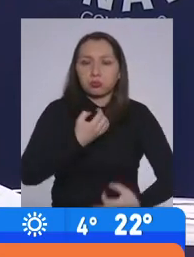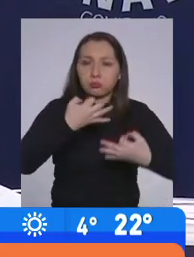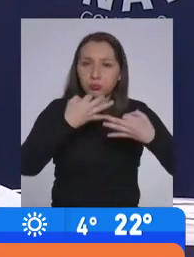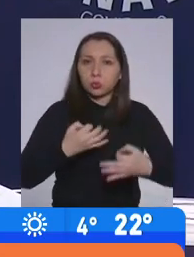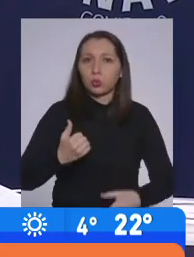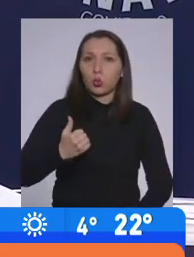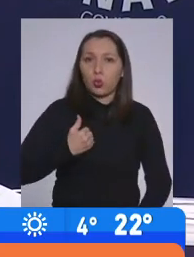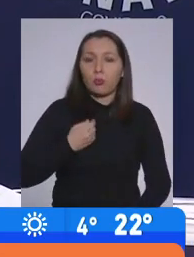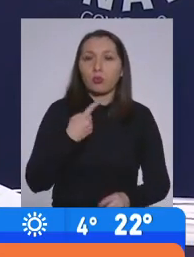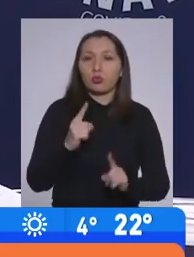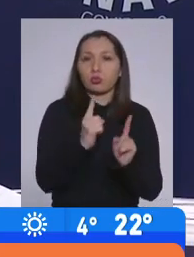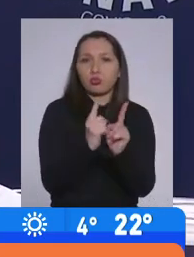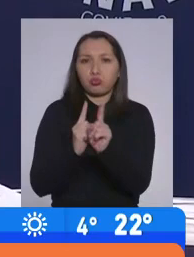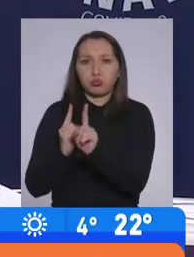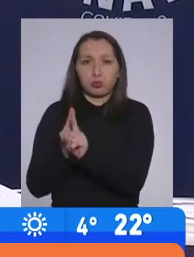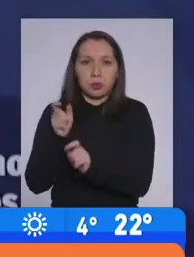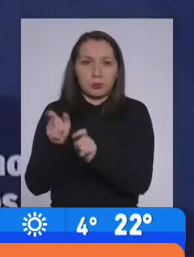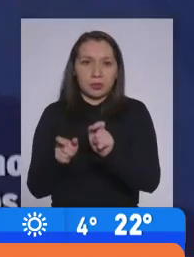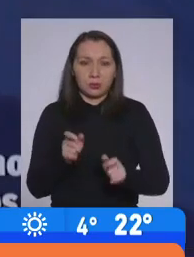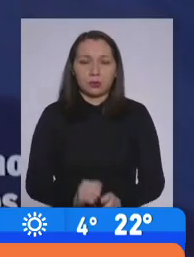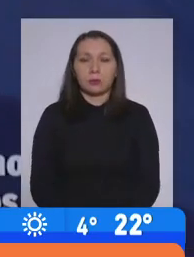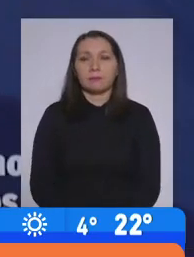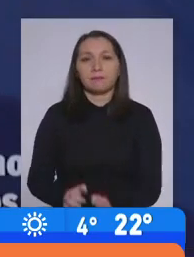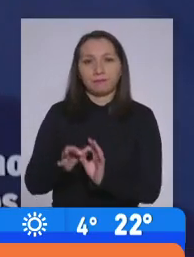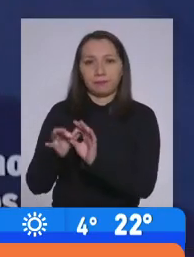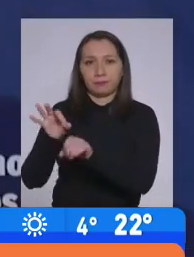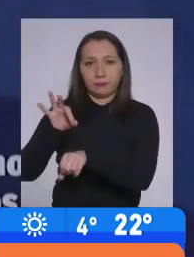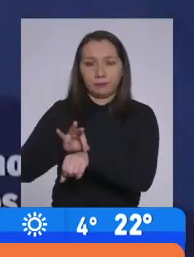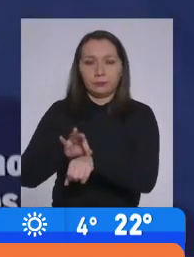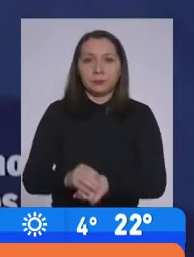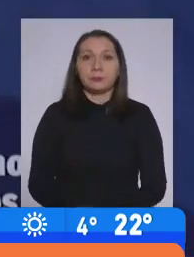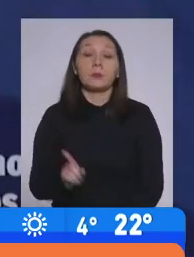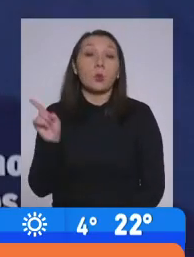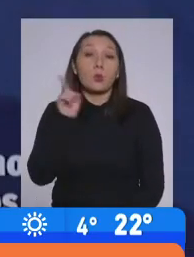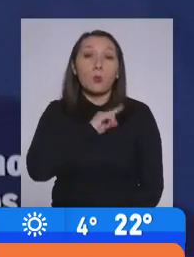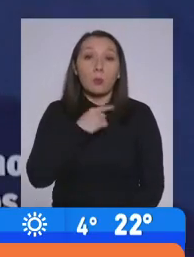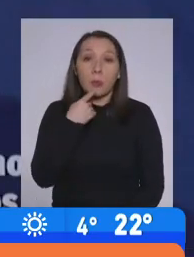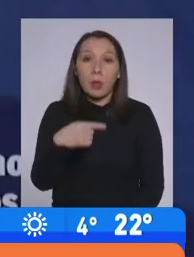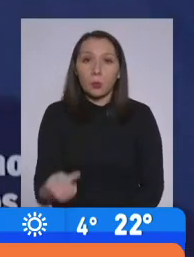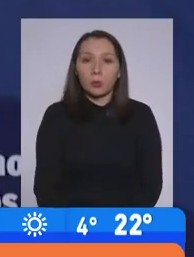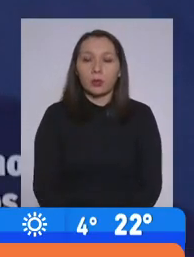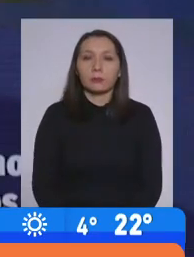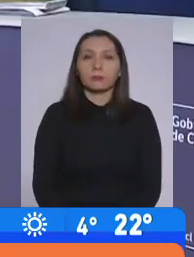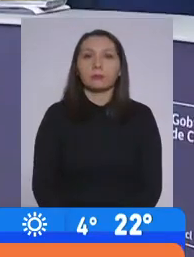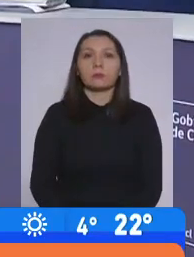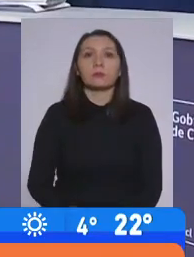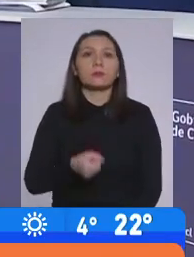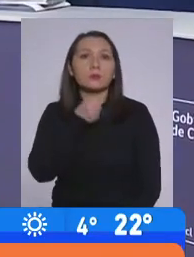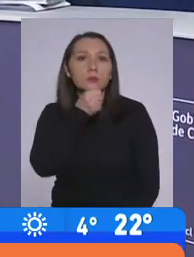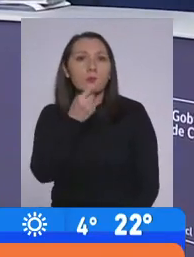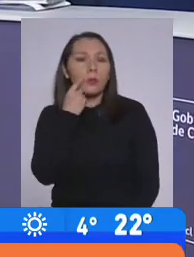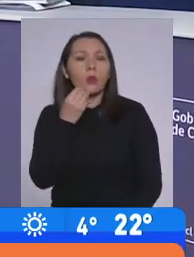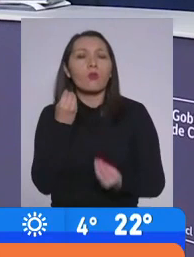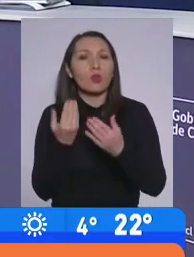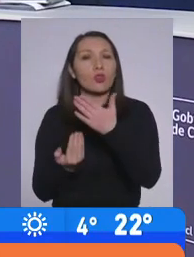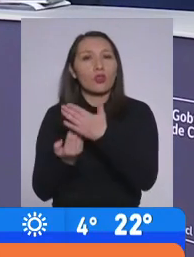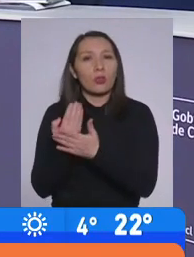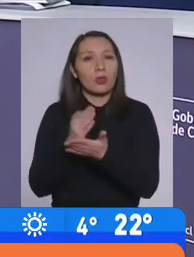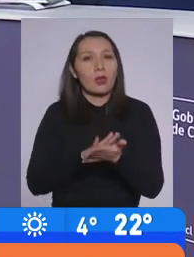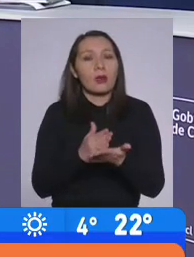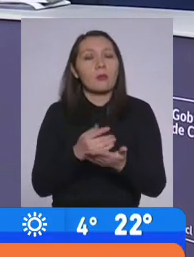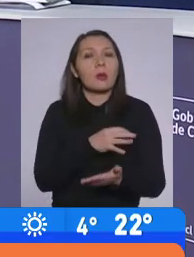ellos y sus contactos estrechos muchas gracias doctora daza última pregunta cómo están muy buenos días le habla de ellos la